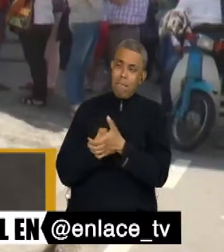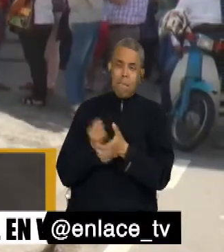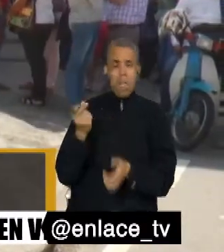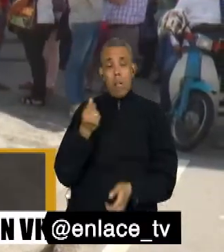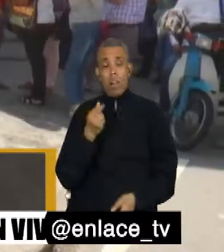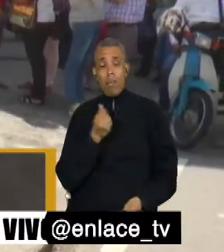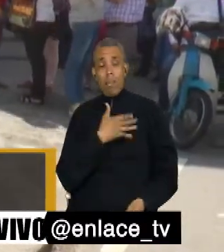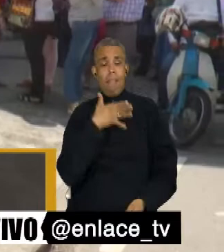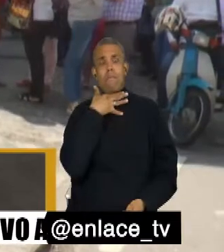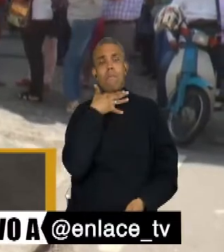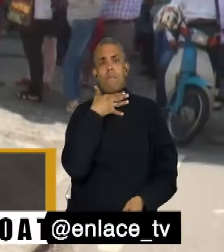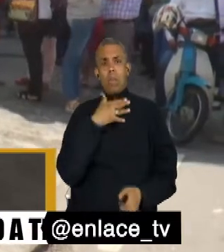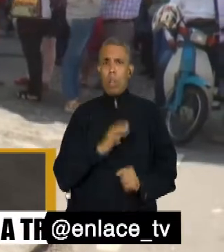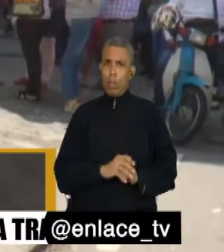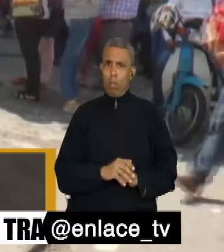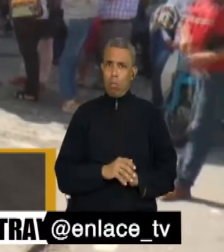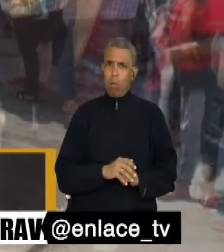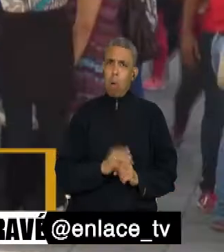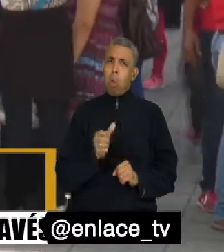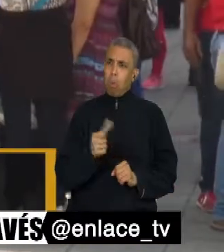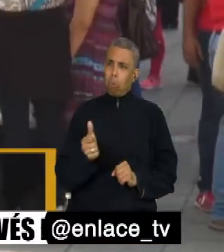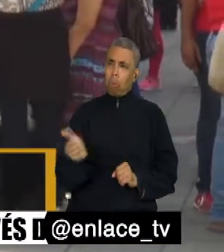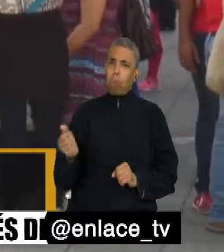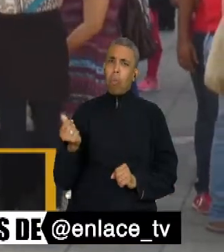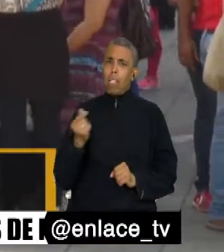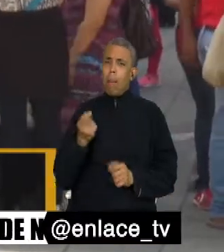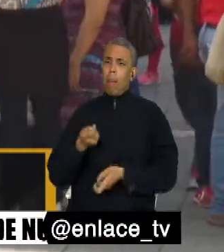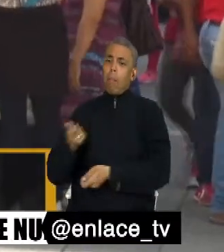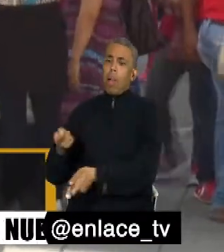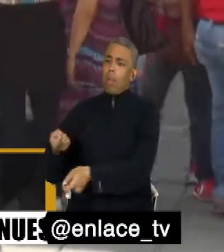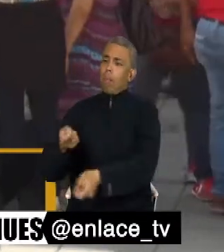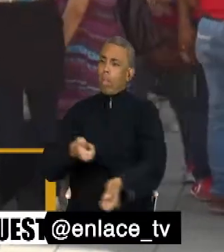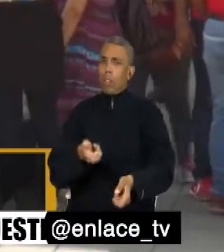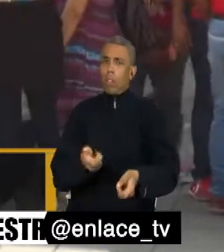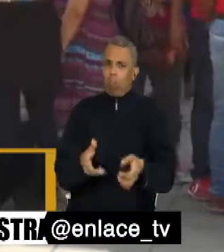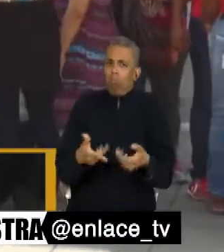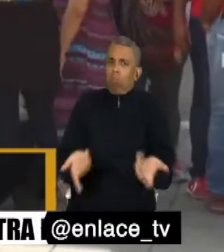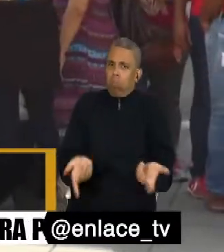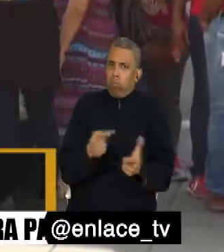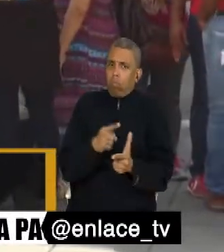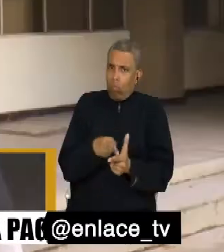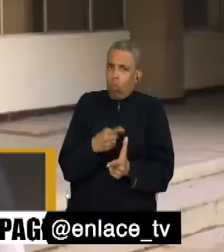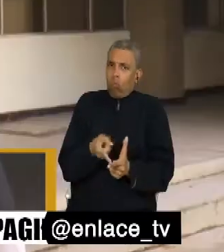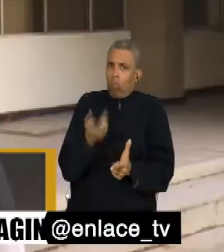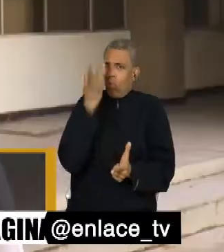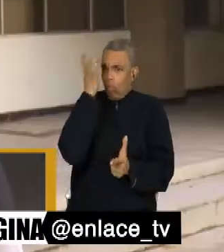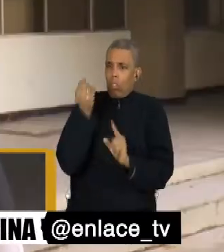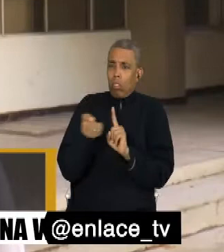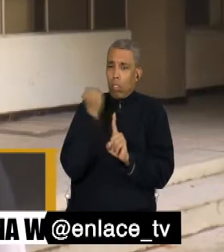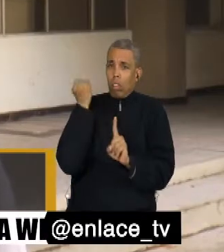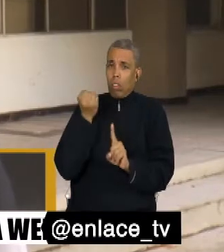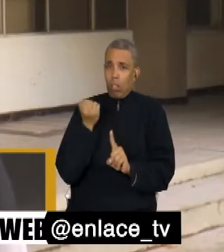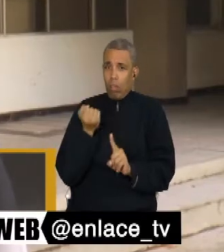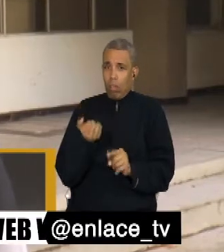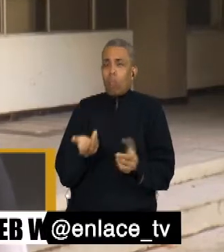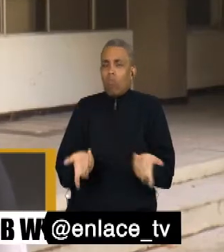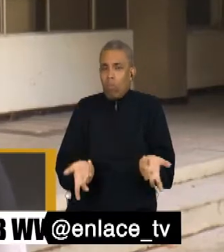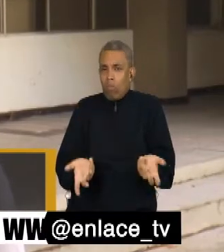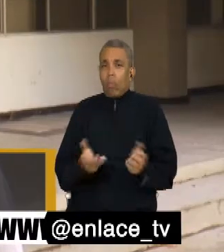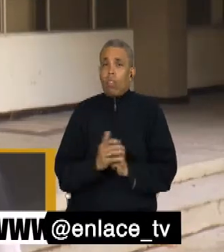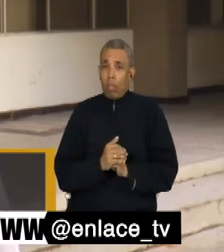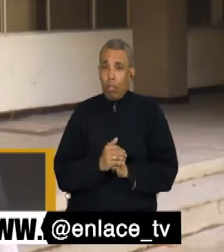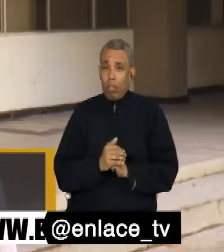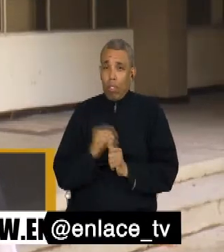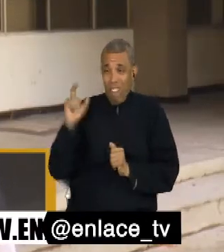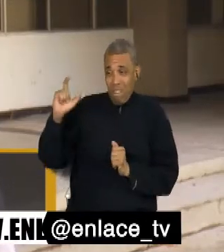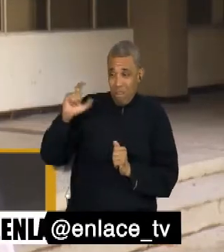pero para otras cosas sí hay plata. Entonces nosotros estamos protestando por eso, porque no solamente es sobre reivindicación de salario, estamos